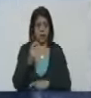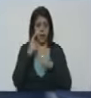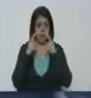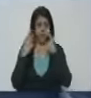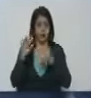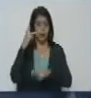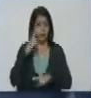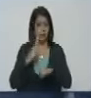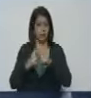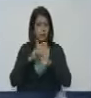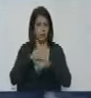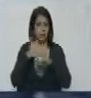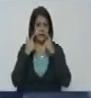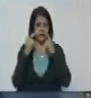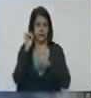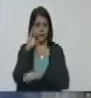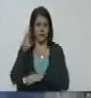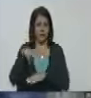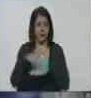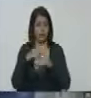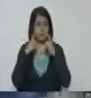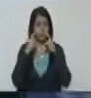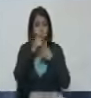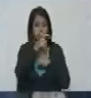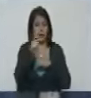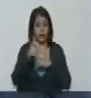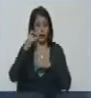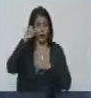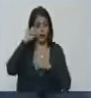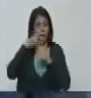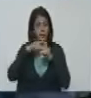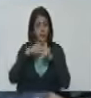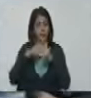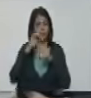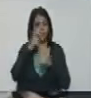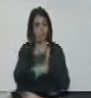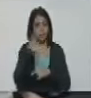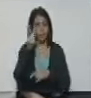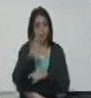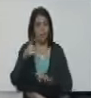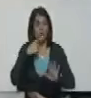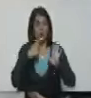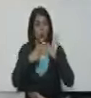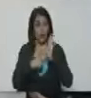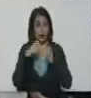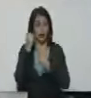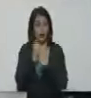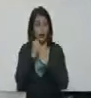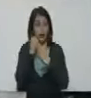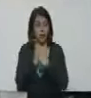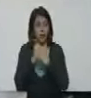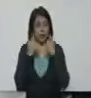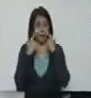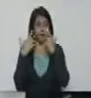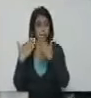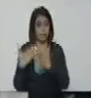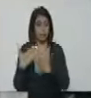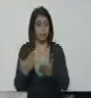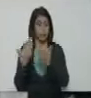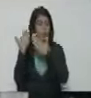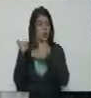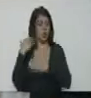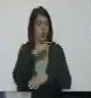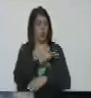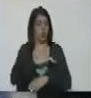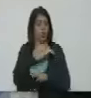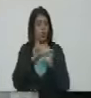esta honorable Asamblea Nacional, pueblo venezolano. Dando cumplimiento a una tarea que nos otorga la